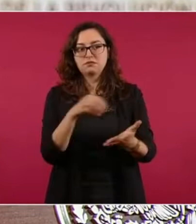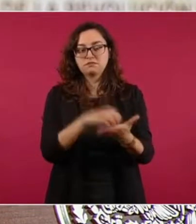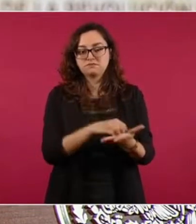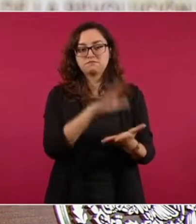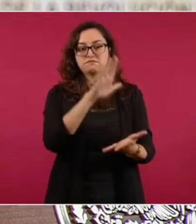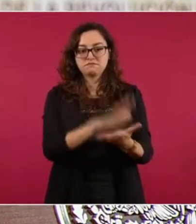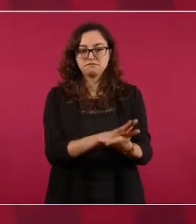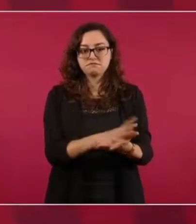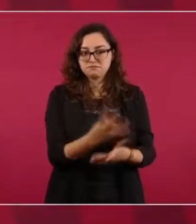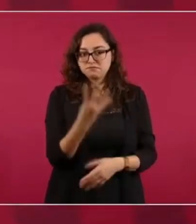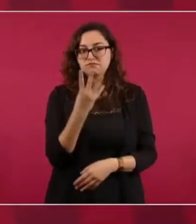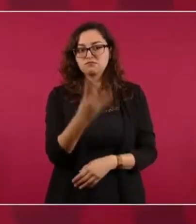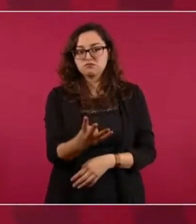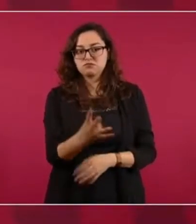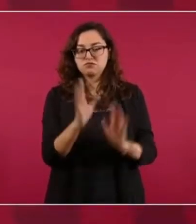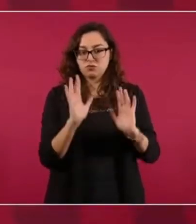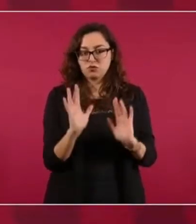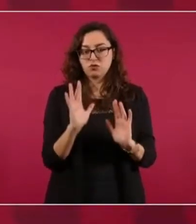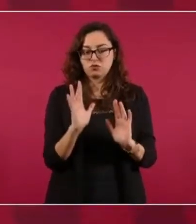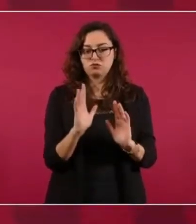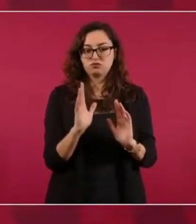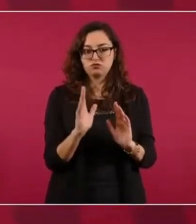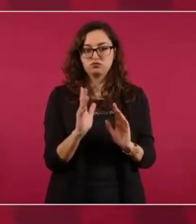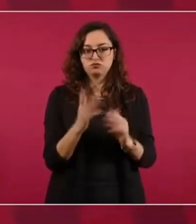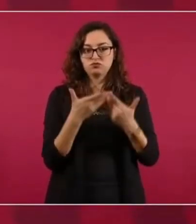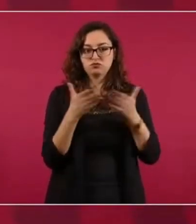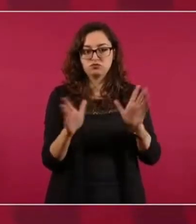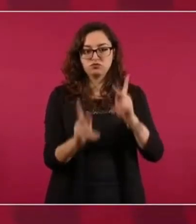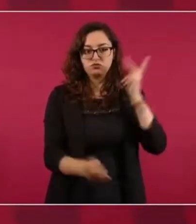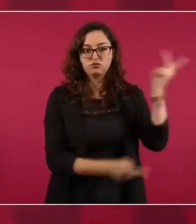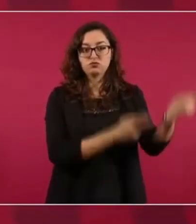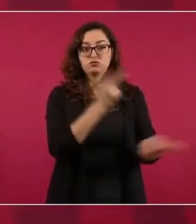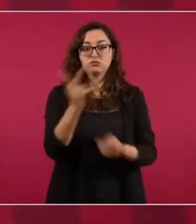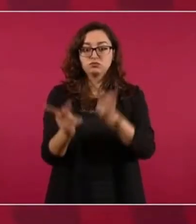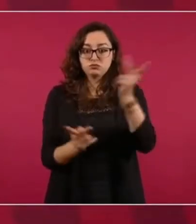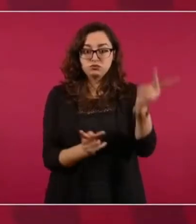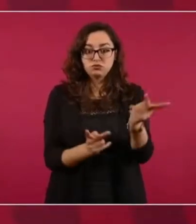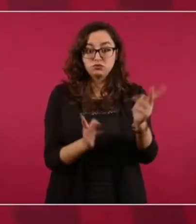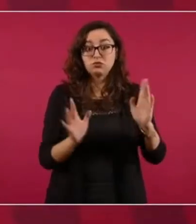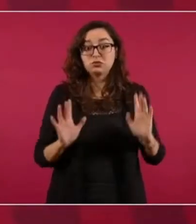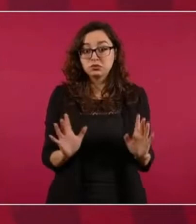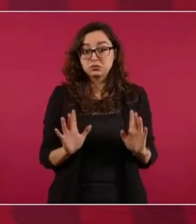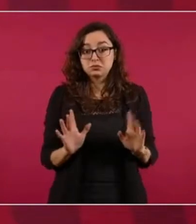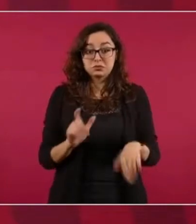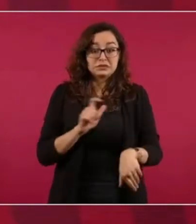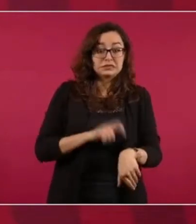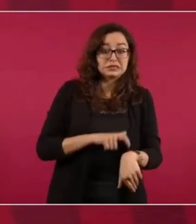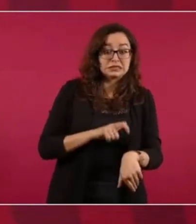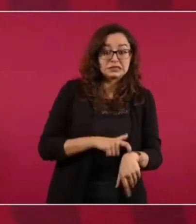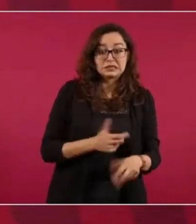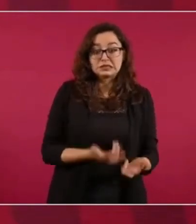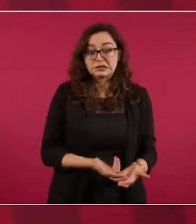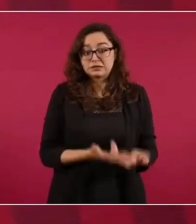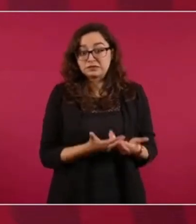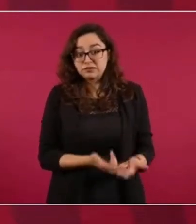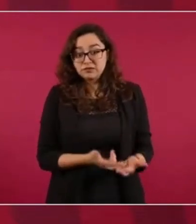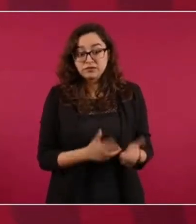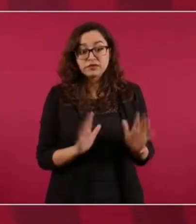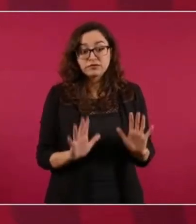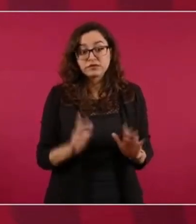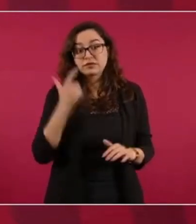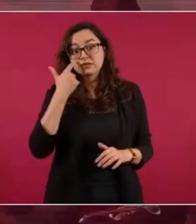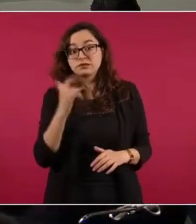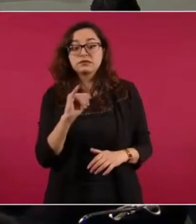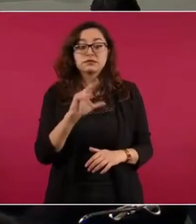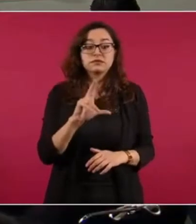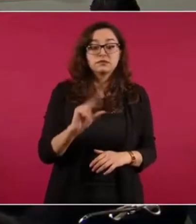van a preguntar y voy a tratar de ser